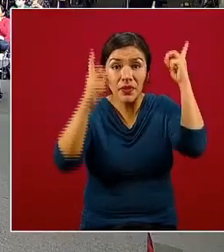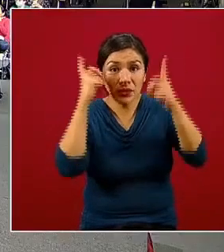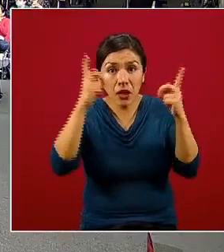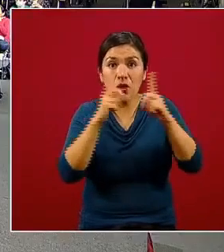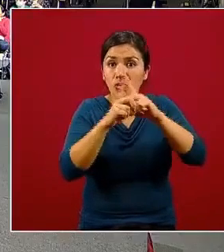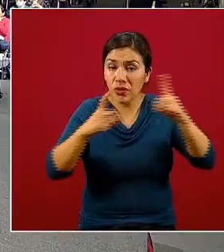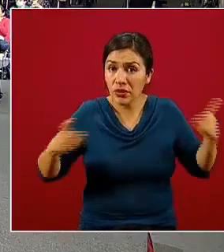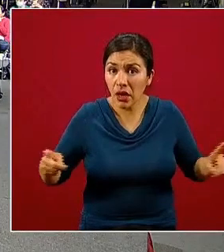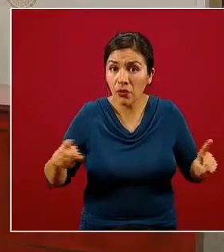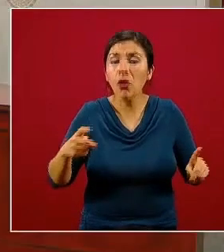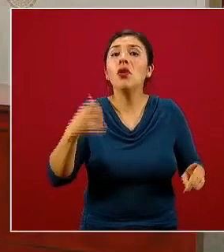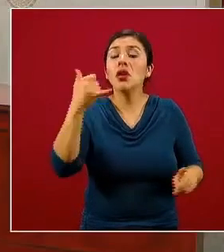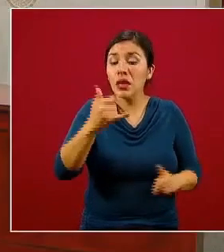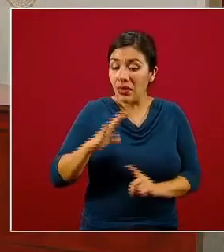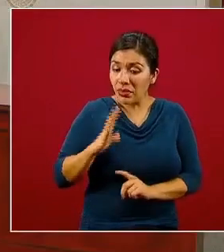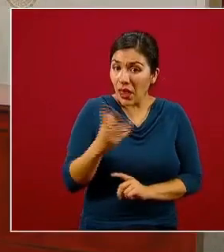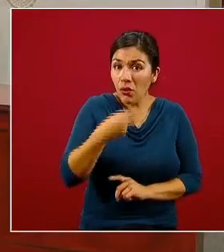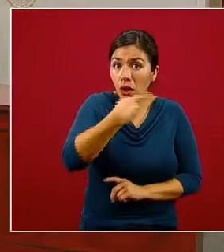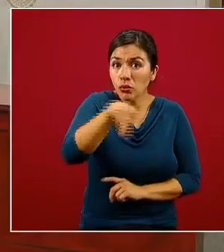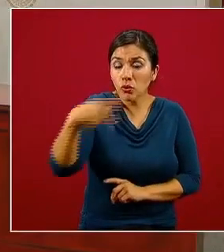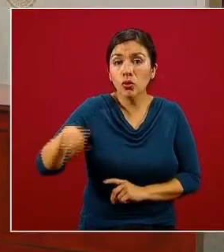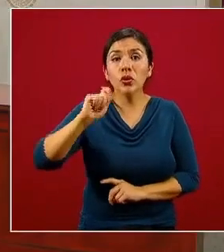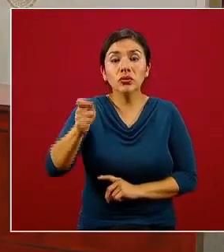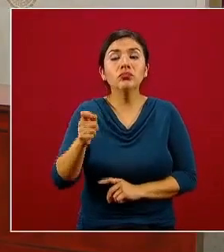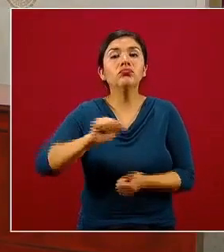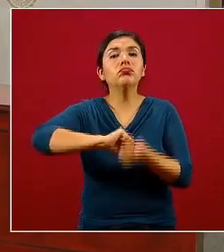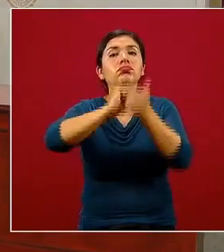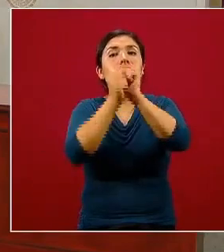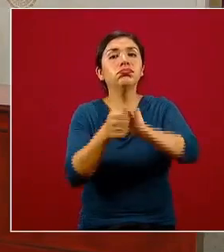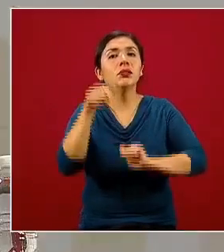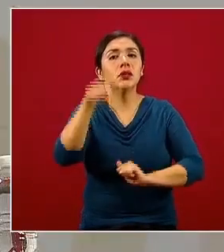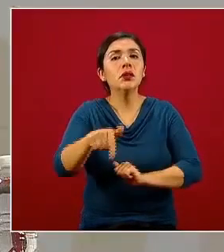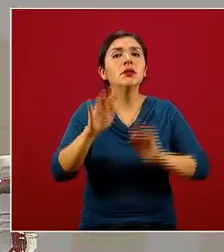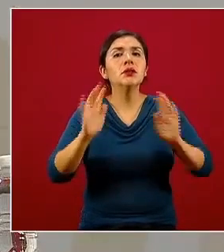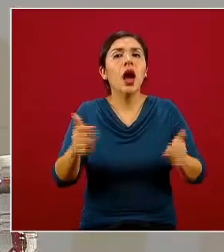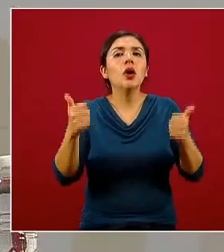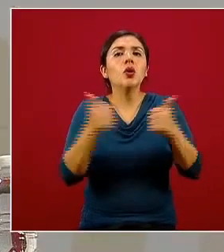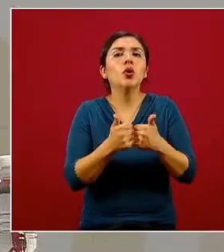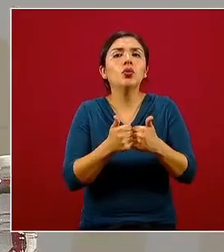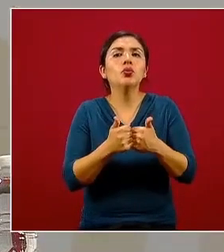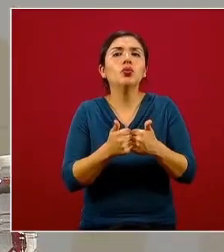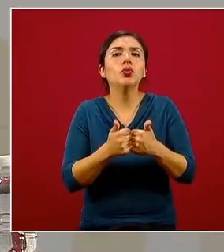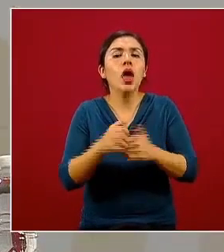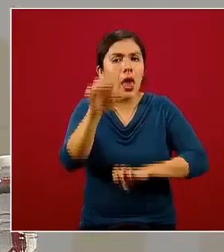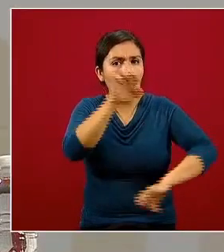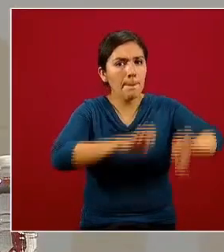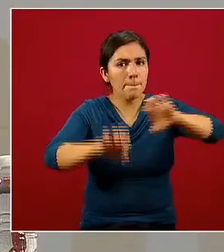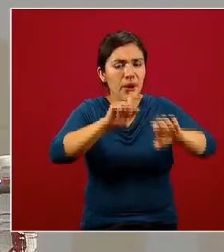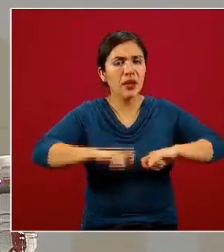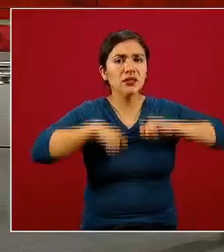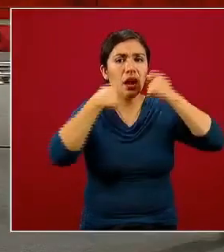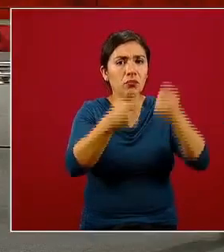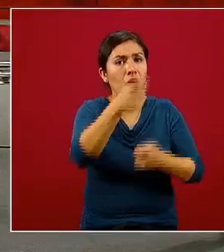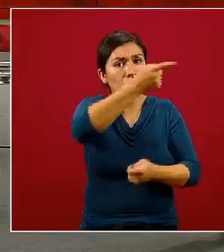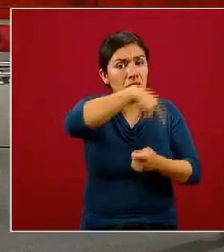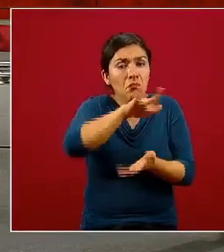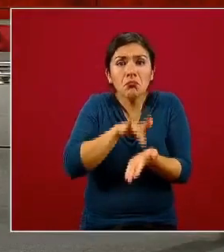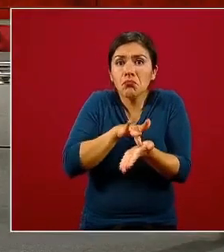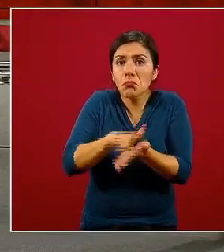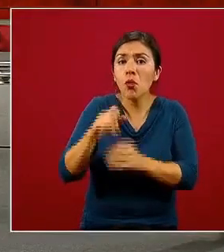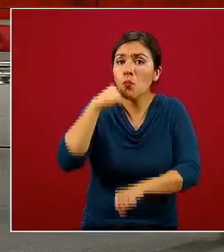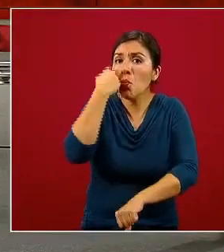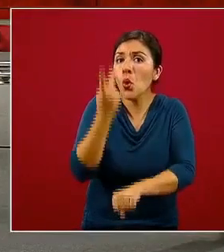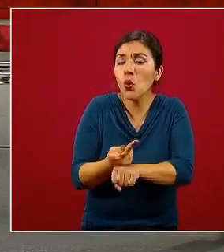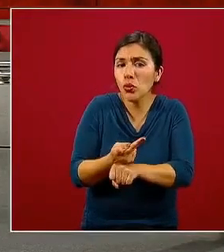desarrollados y su tecnología transferida ya a empresas que de manera solidaria